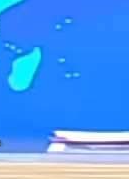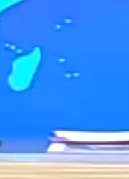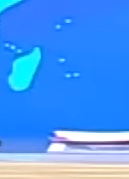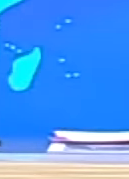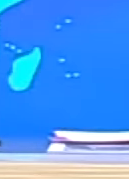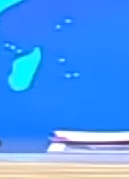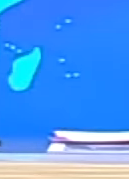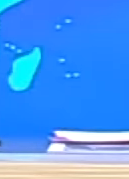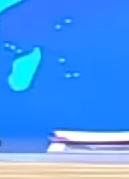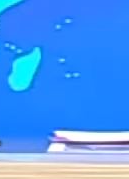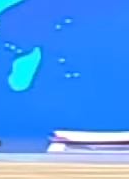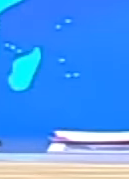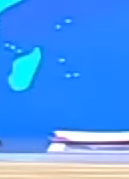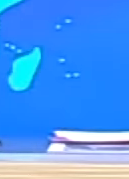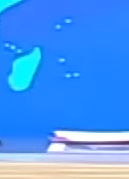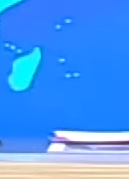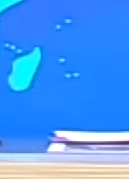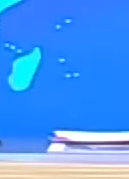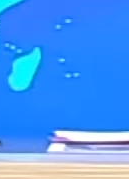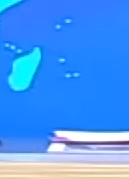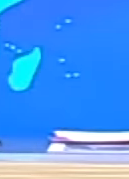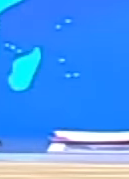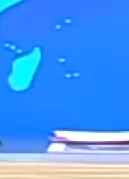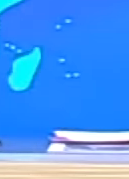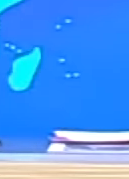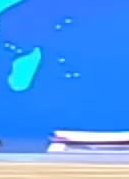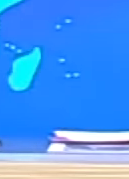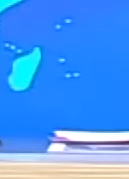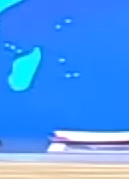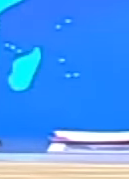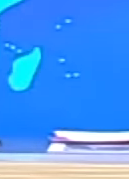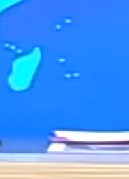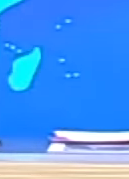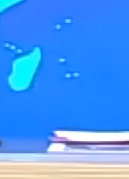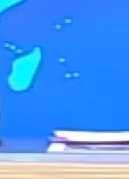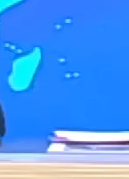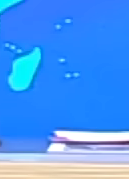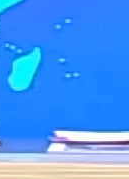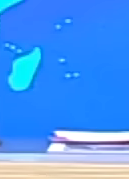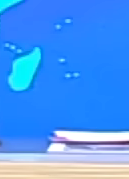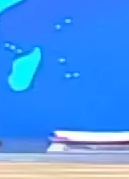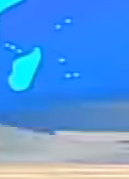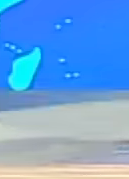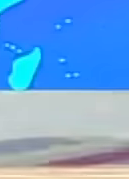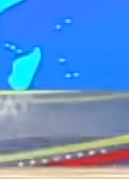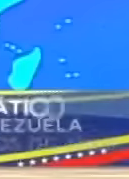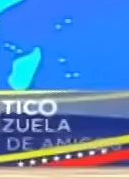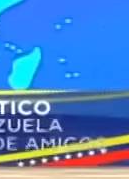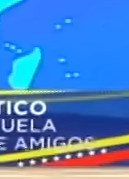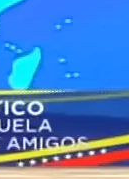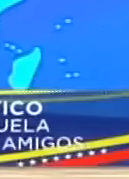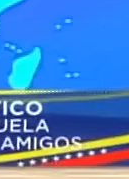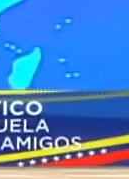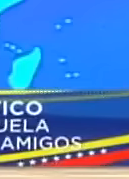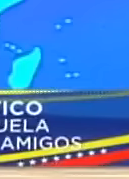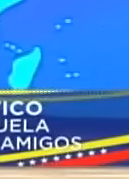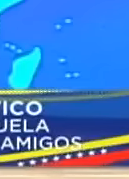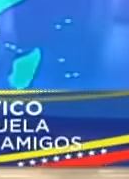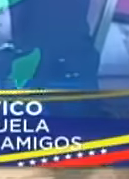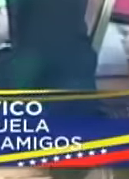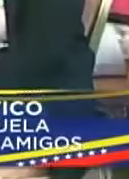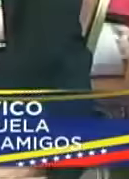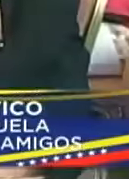Británica. 1962, anótenlo. 1962. Esas